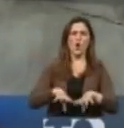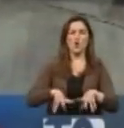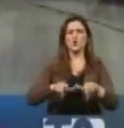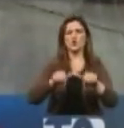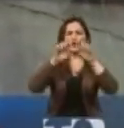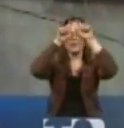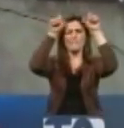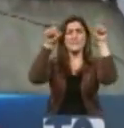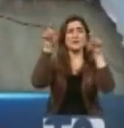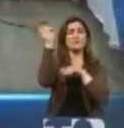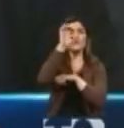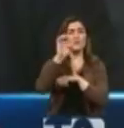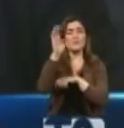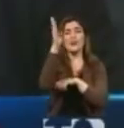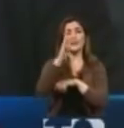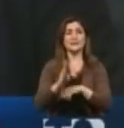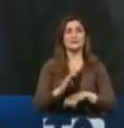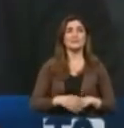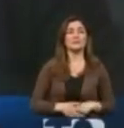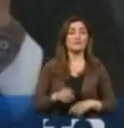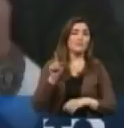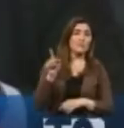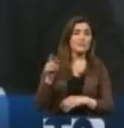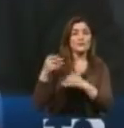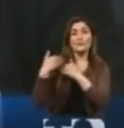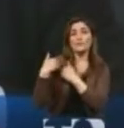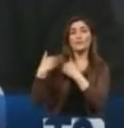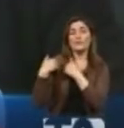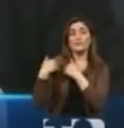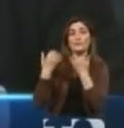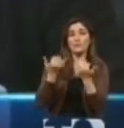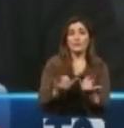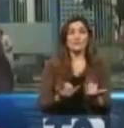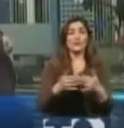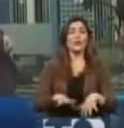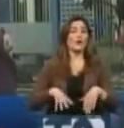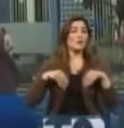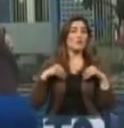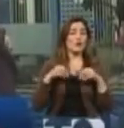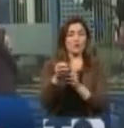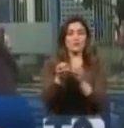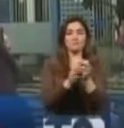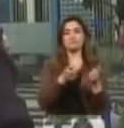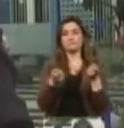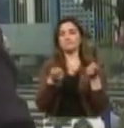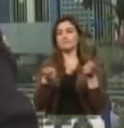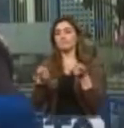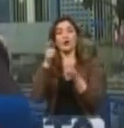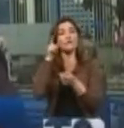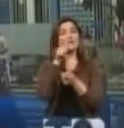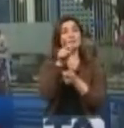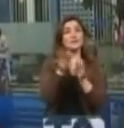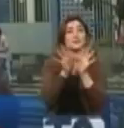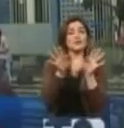de corrupción de la empresa Odebrecht. A Jen Rea le corresponderá desde este momento asumir el despacho de fiscal general